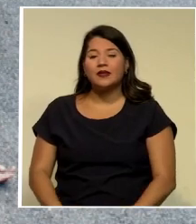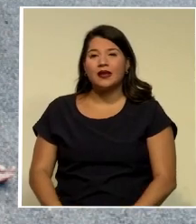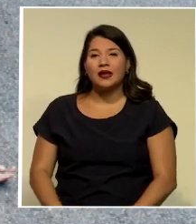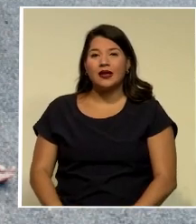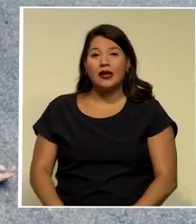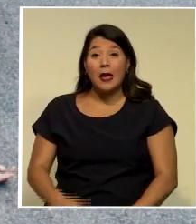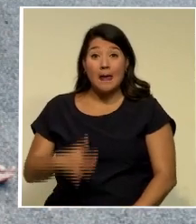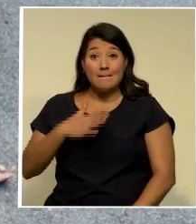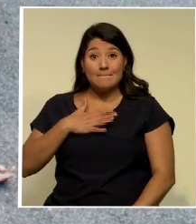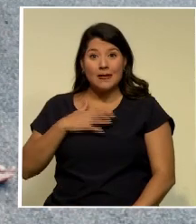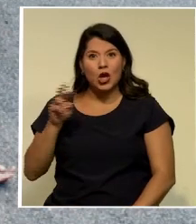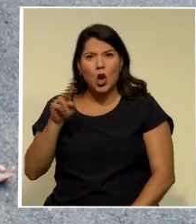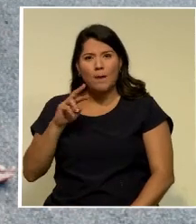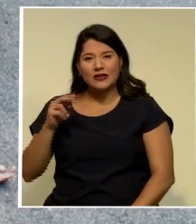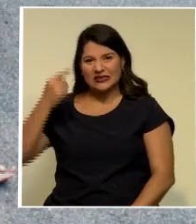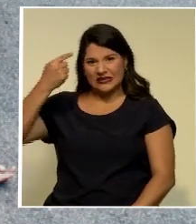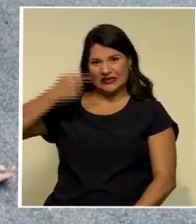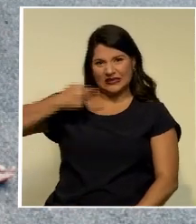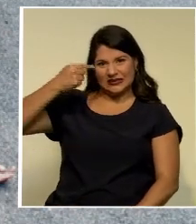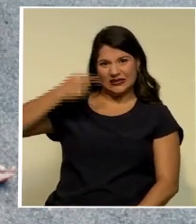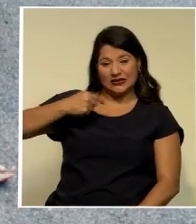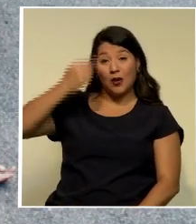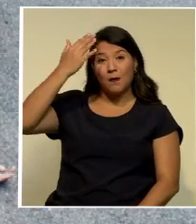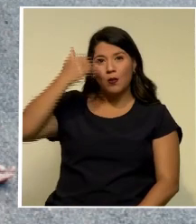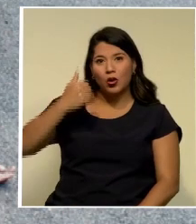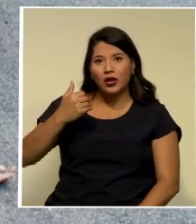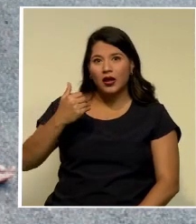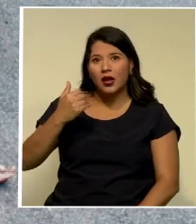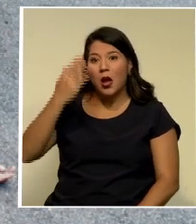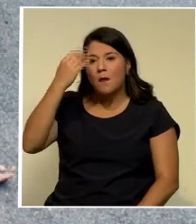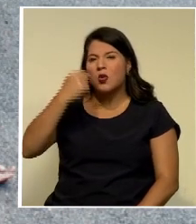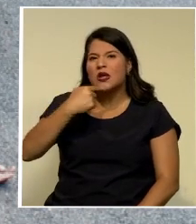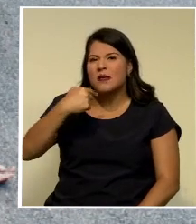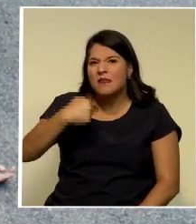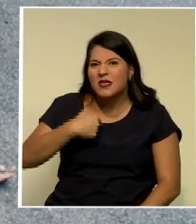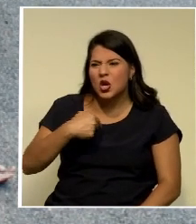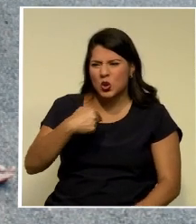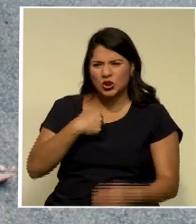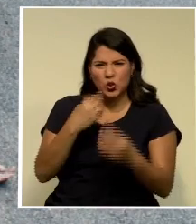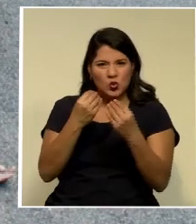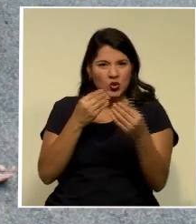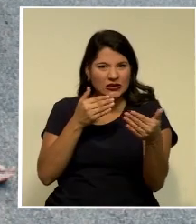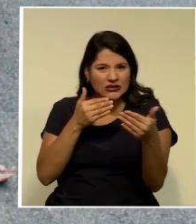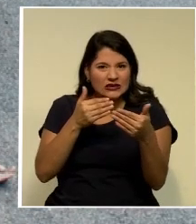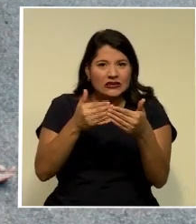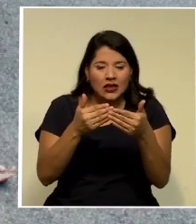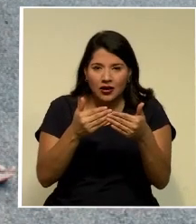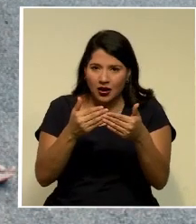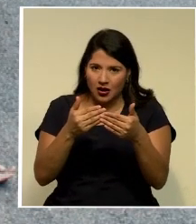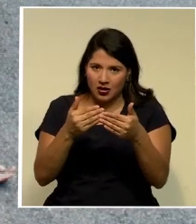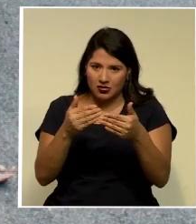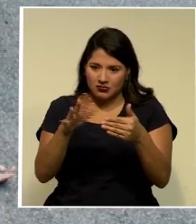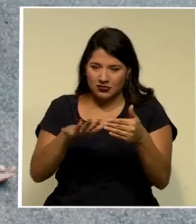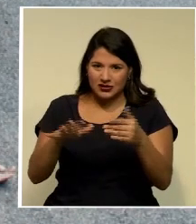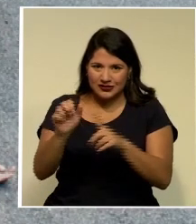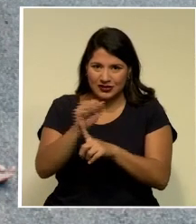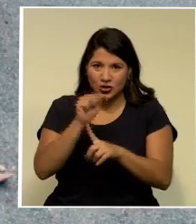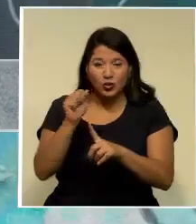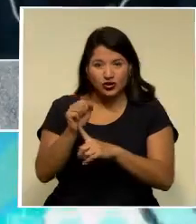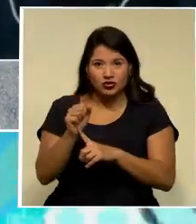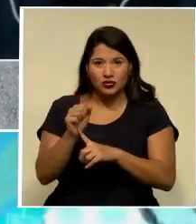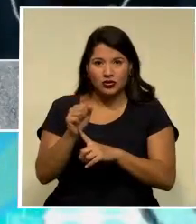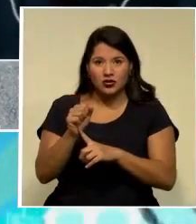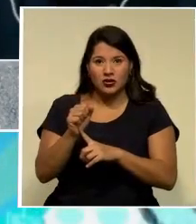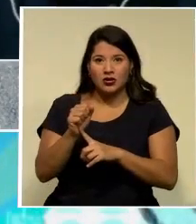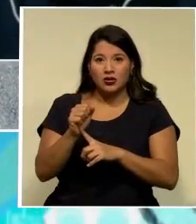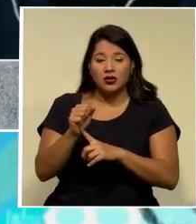mi editor me regañó porque me dijo que me había expuesto mucho, ¿verdad? Y entonces me mandó a la calle. Me dice, ¿qué? Yo me voy a quedar